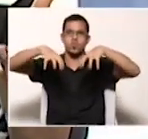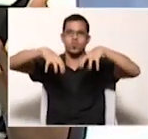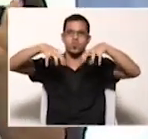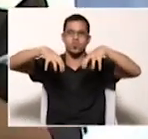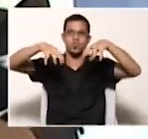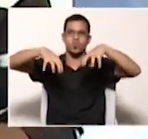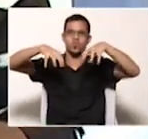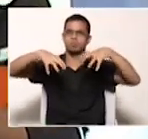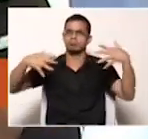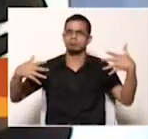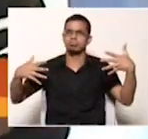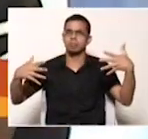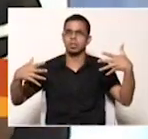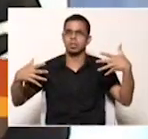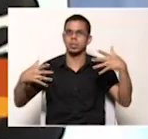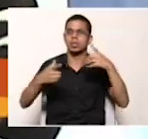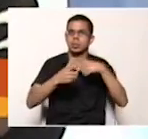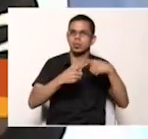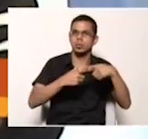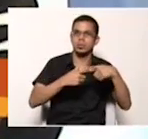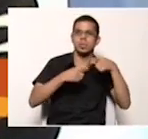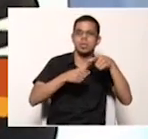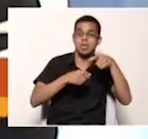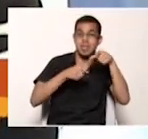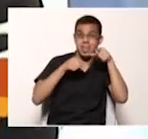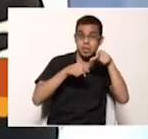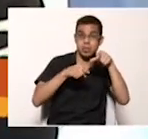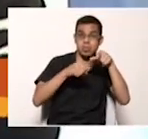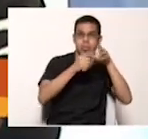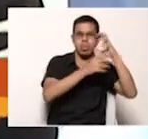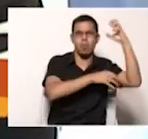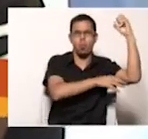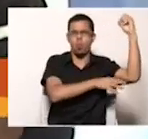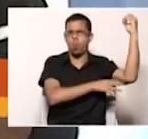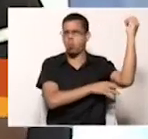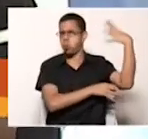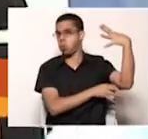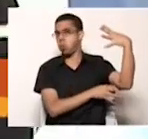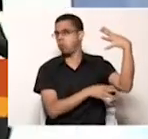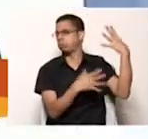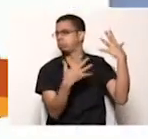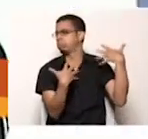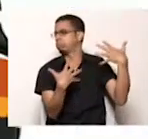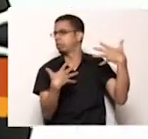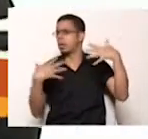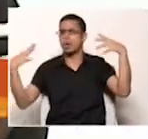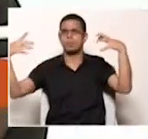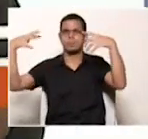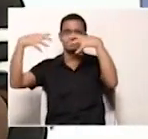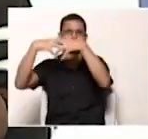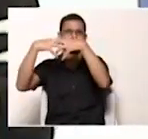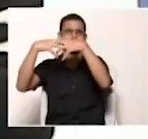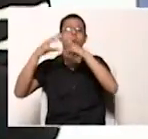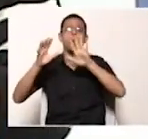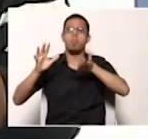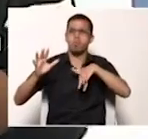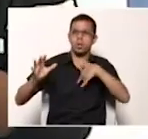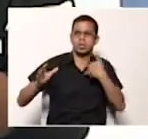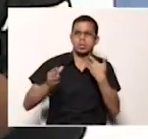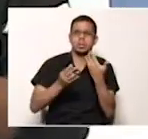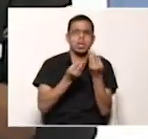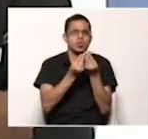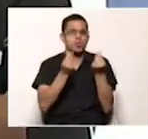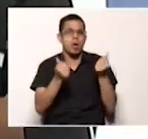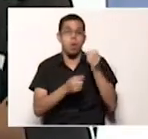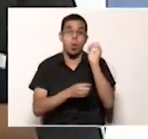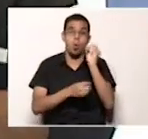lluvia. ¿Okay? Entonces, eso lleva a un cambio, es un cambio climático, puede ser leve o brusco. En el caso del Zulia, en el estado de